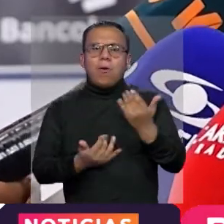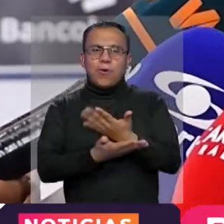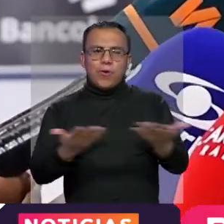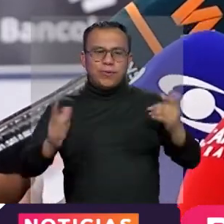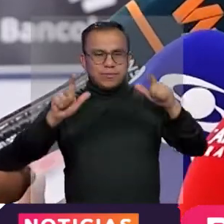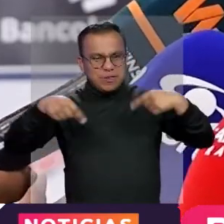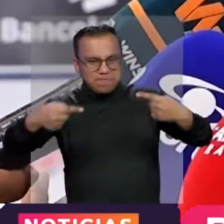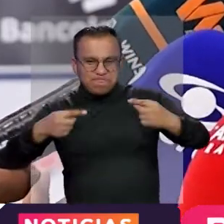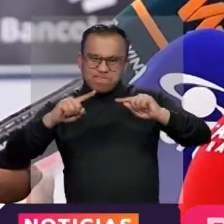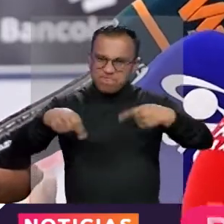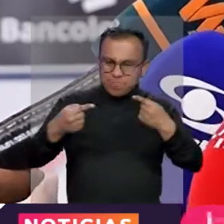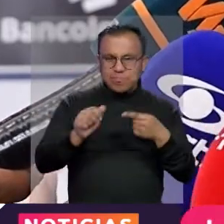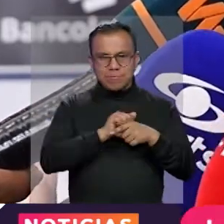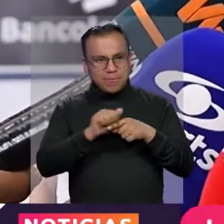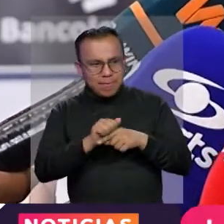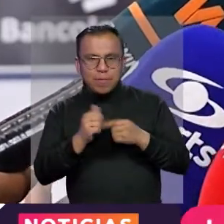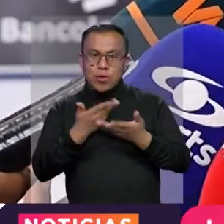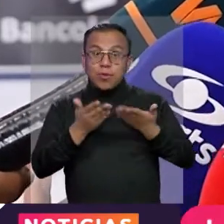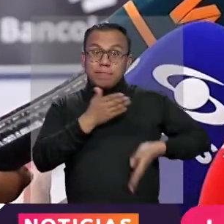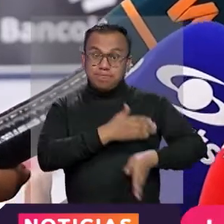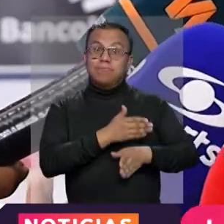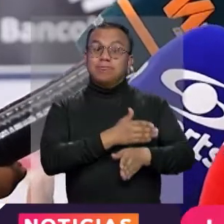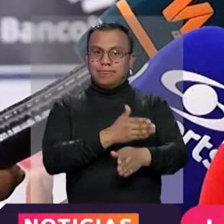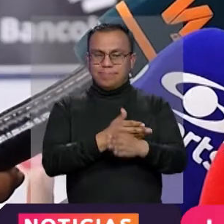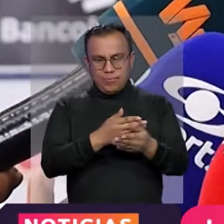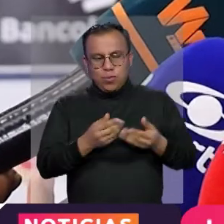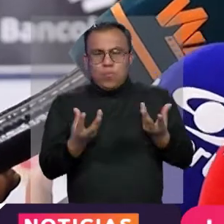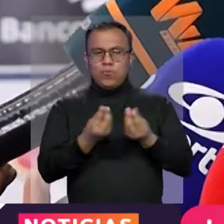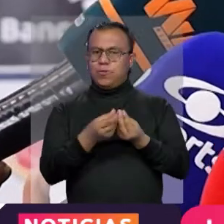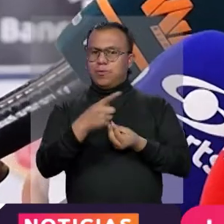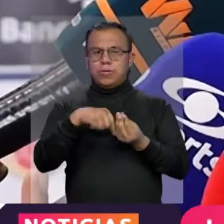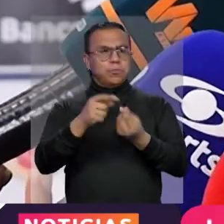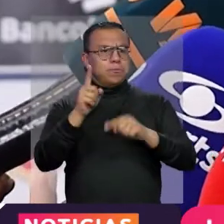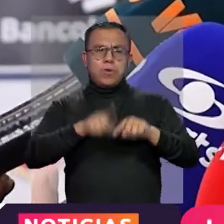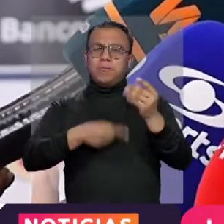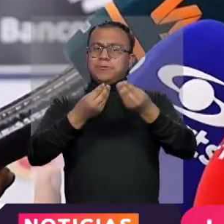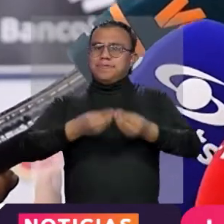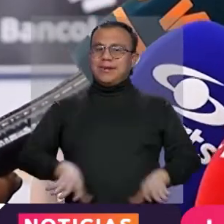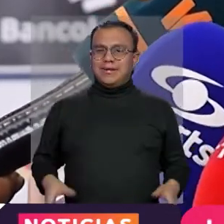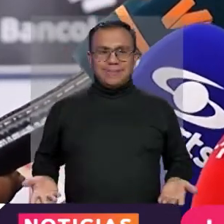partidos amistosos, seguir teniendo la continuidad con selección. No podemos perder